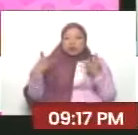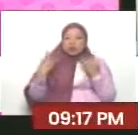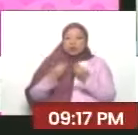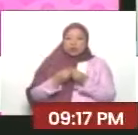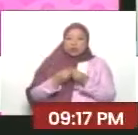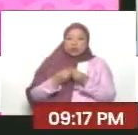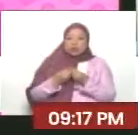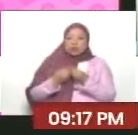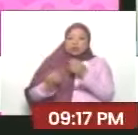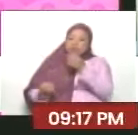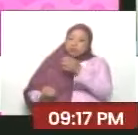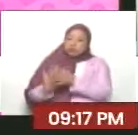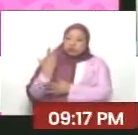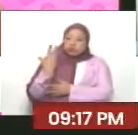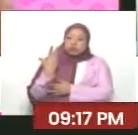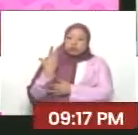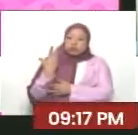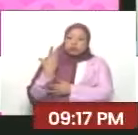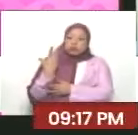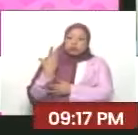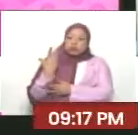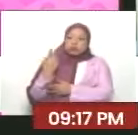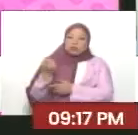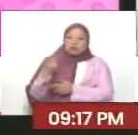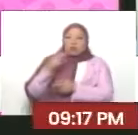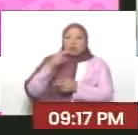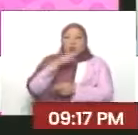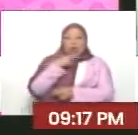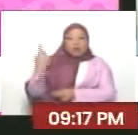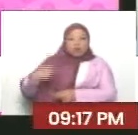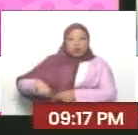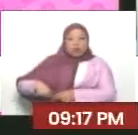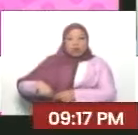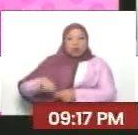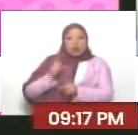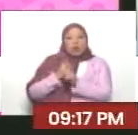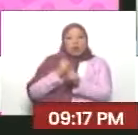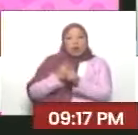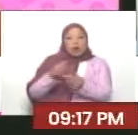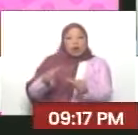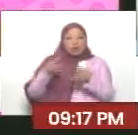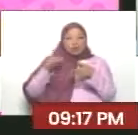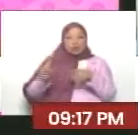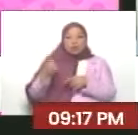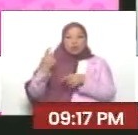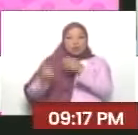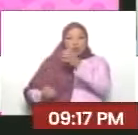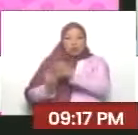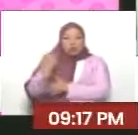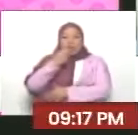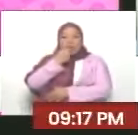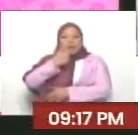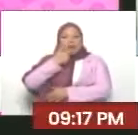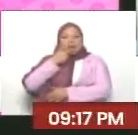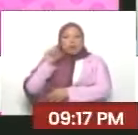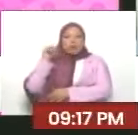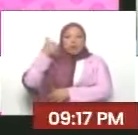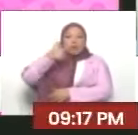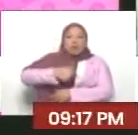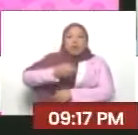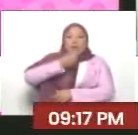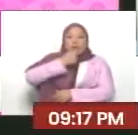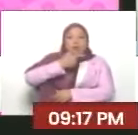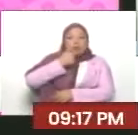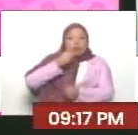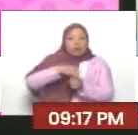pero una de esas flores fue la que fue a la Feria de Moscú a competir y ganó el primer lugar de la flor más duradera con Héctor